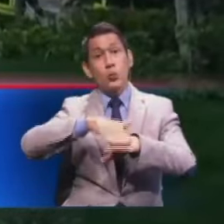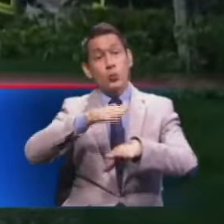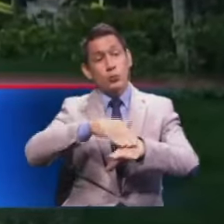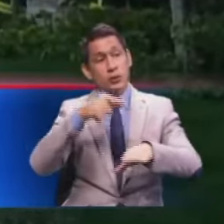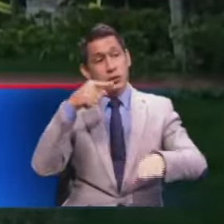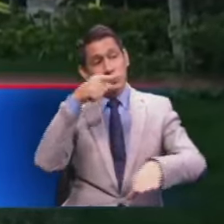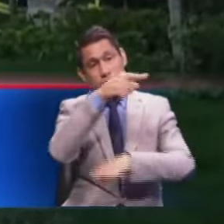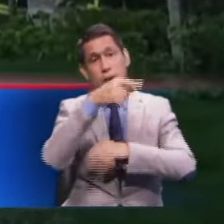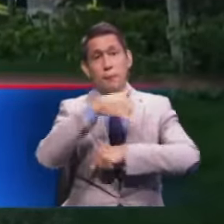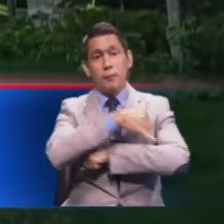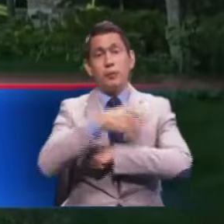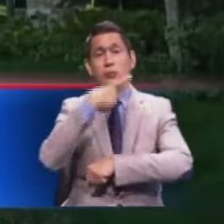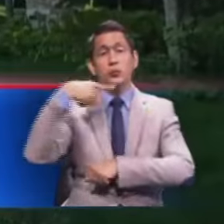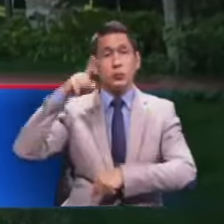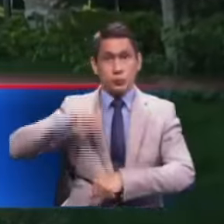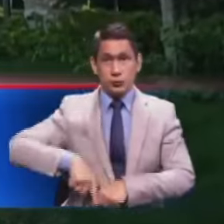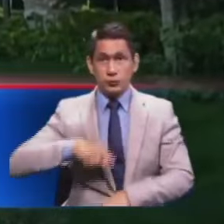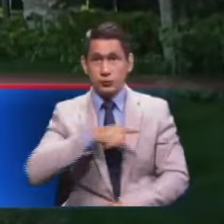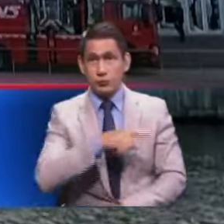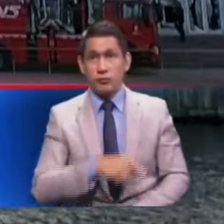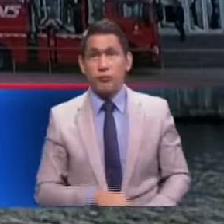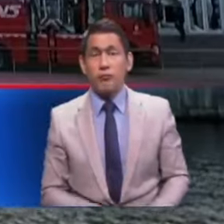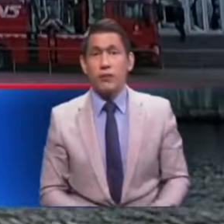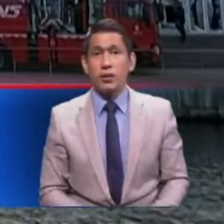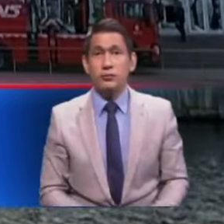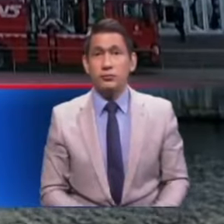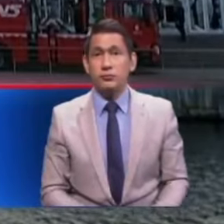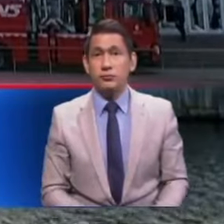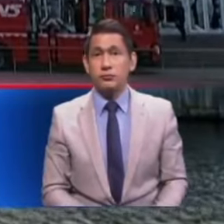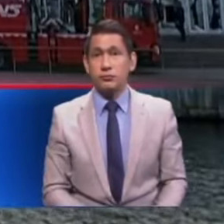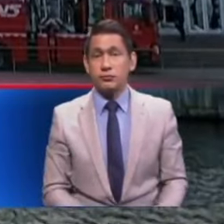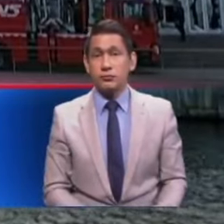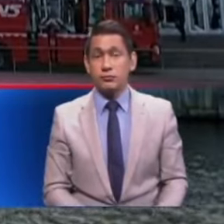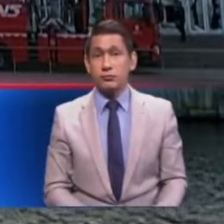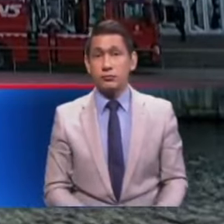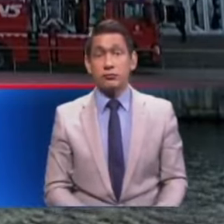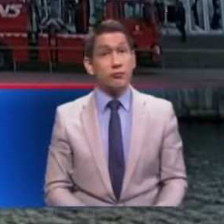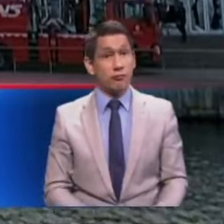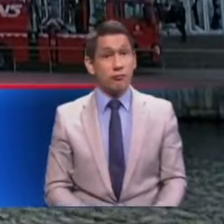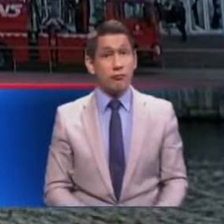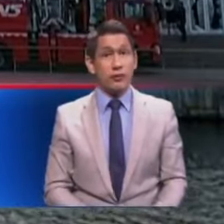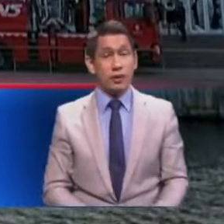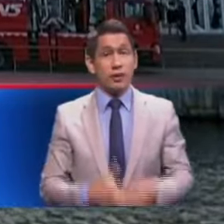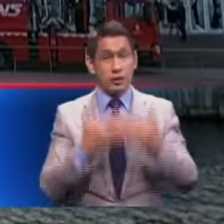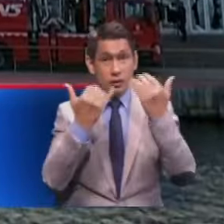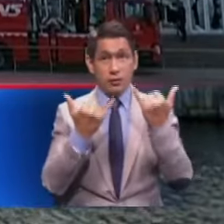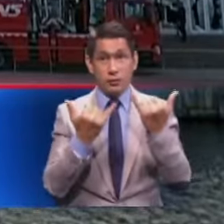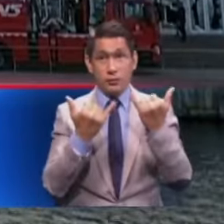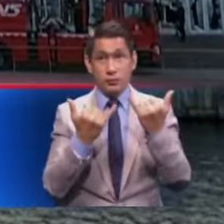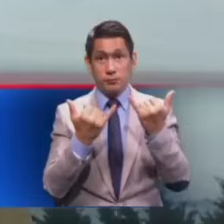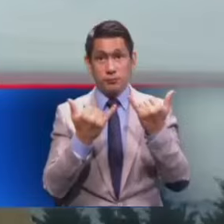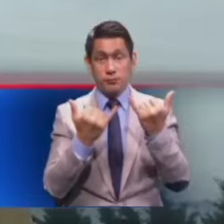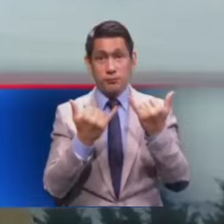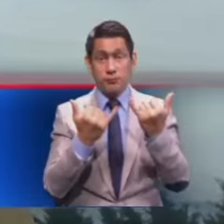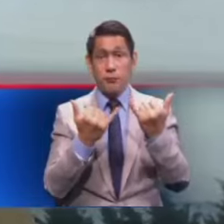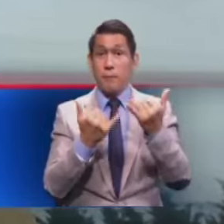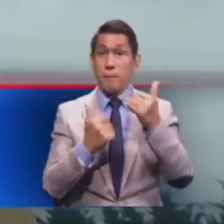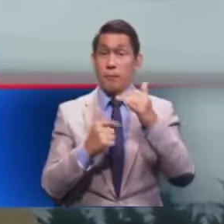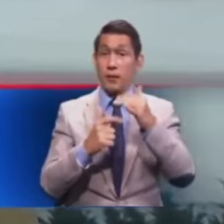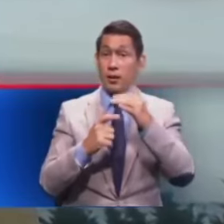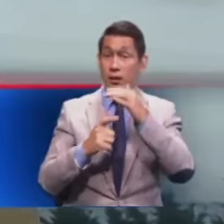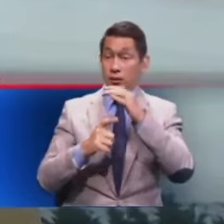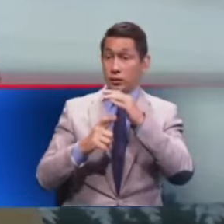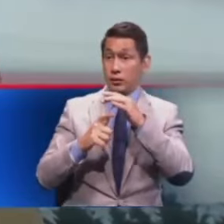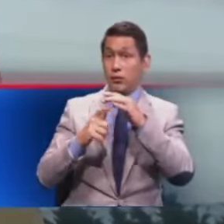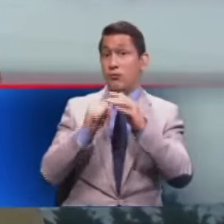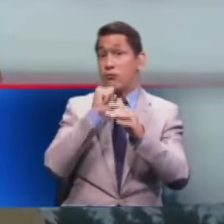el secretario general de la OTAN, Jens Stoltenberg, declaró que los miembros de la Alianza Atlántica no habían cumplido a tiempo lo que habían prometido